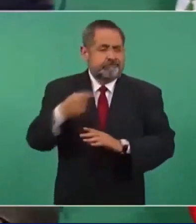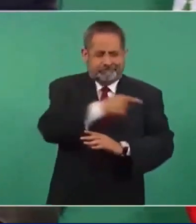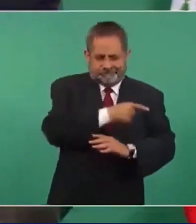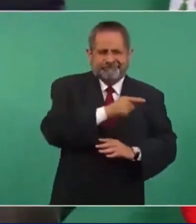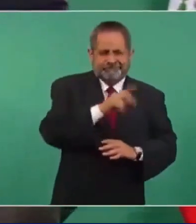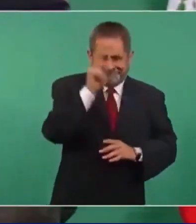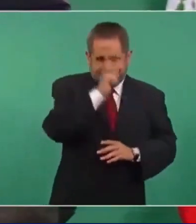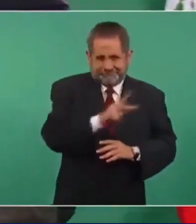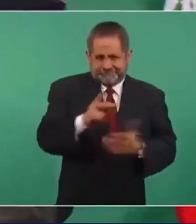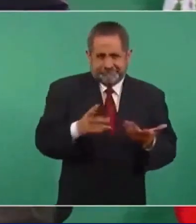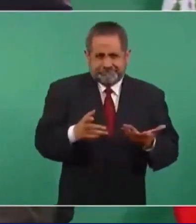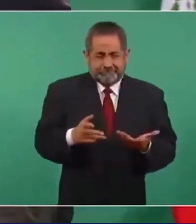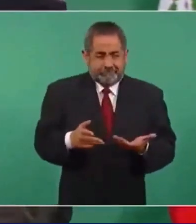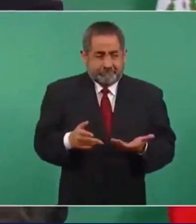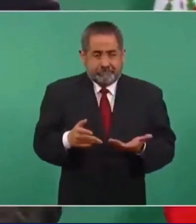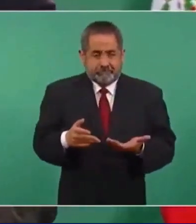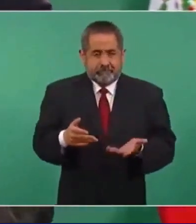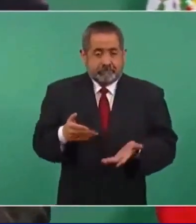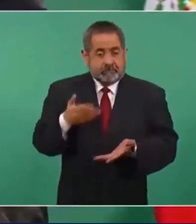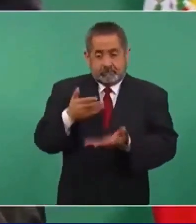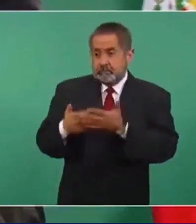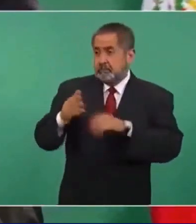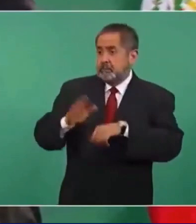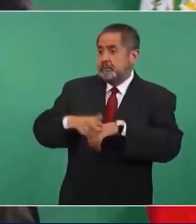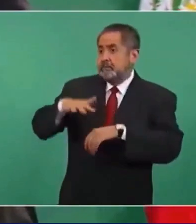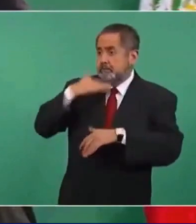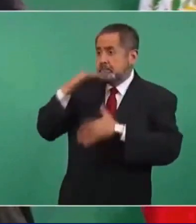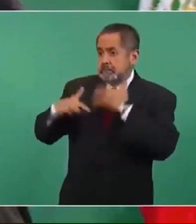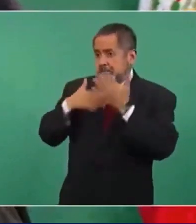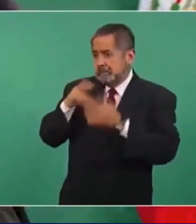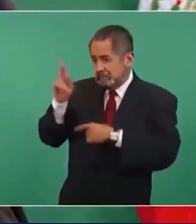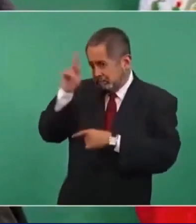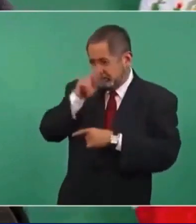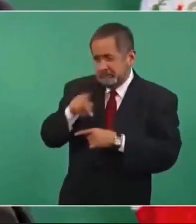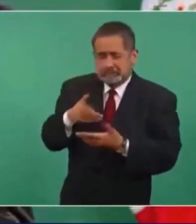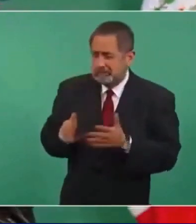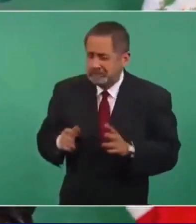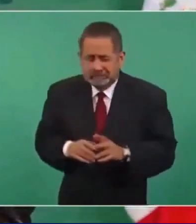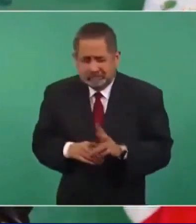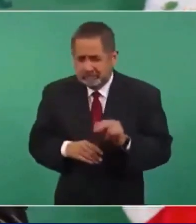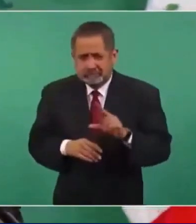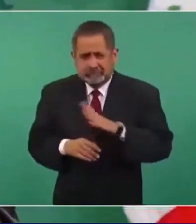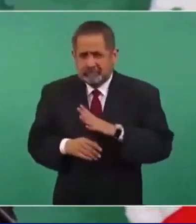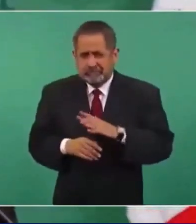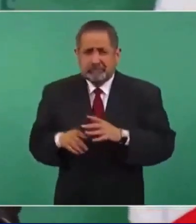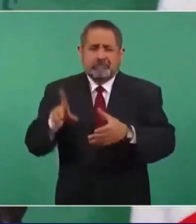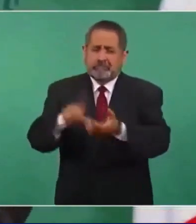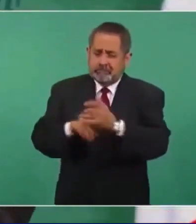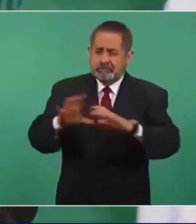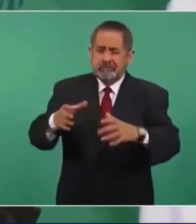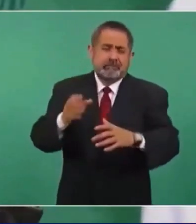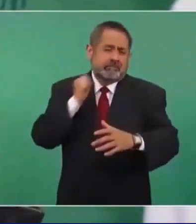Que el resultado sea que ahora hay más corrupción, aún en el legislativo.